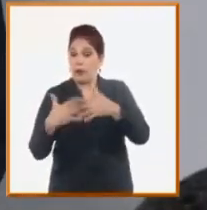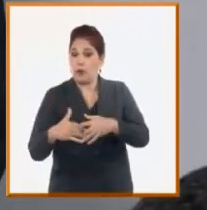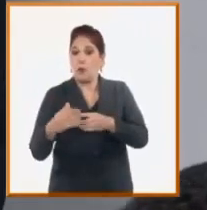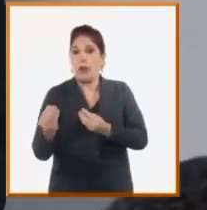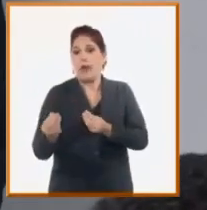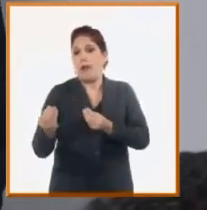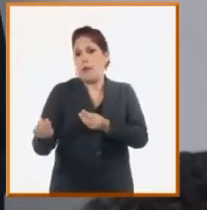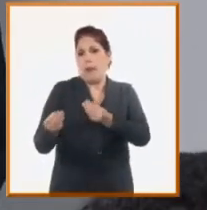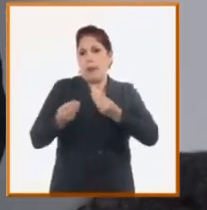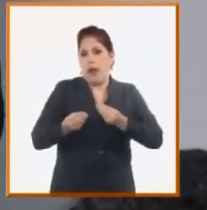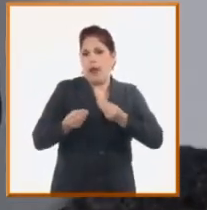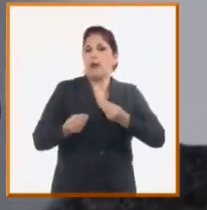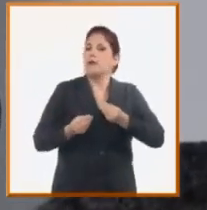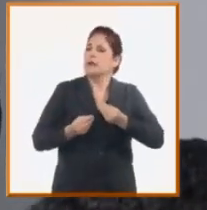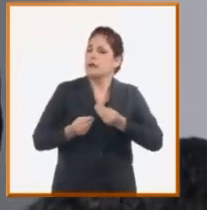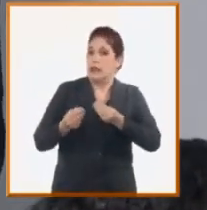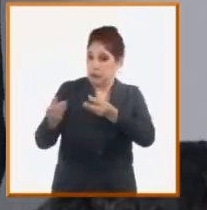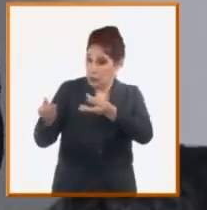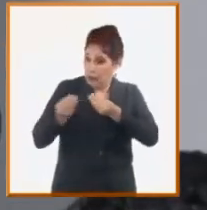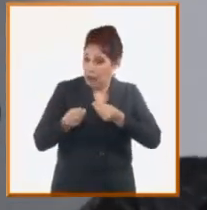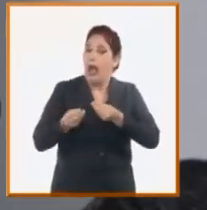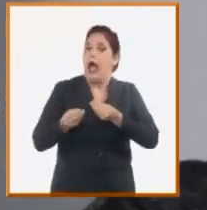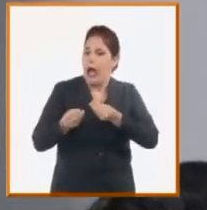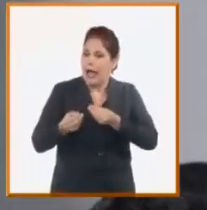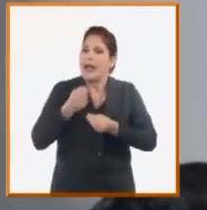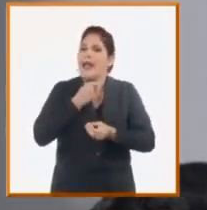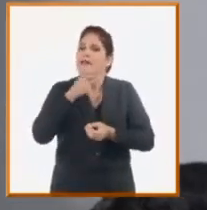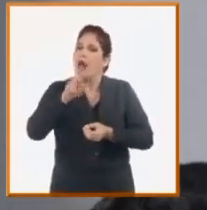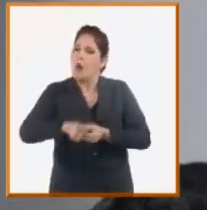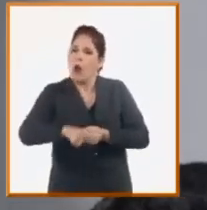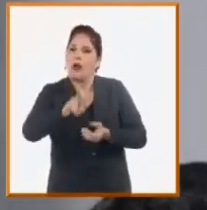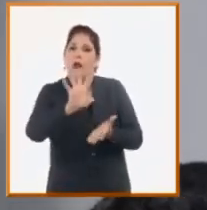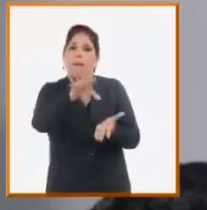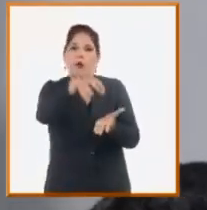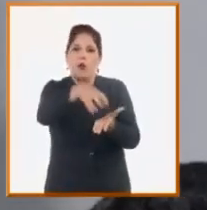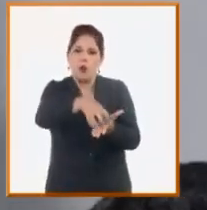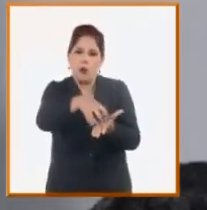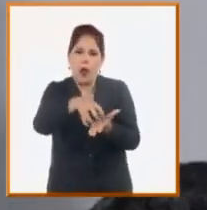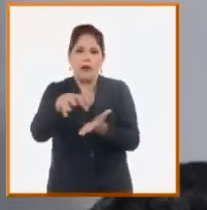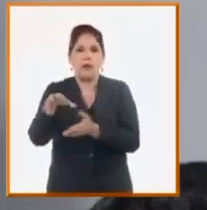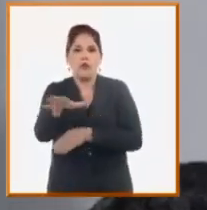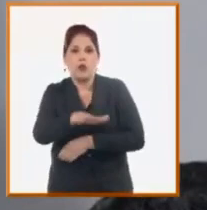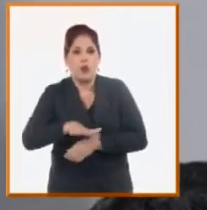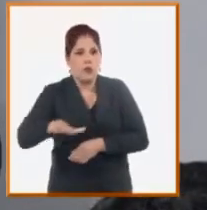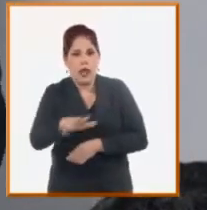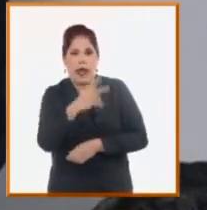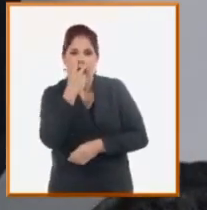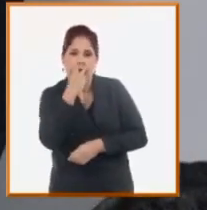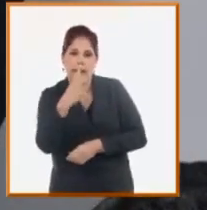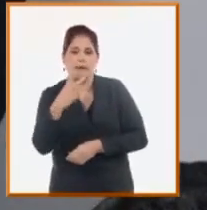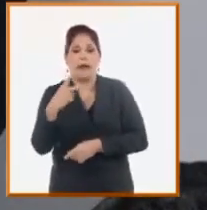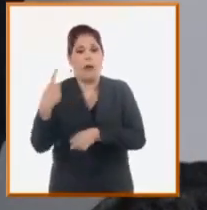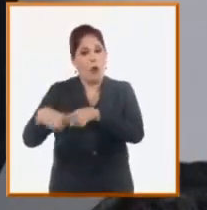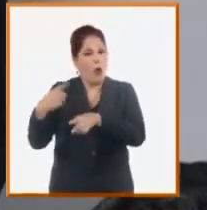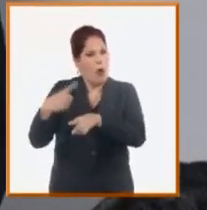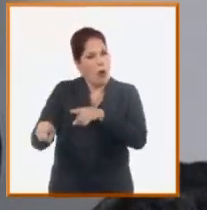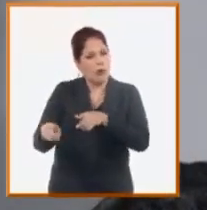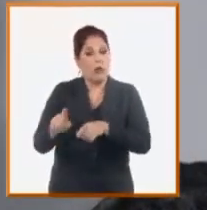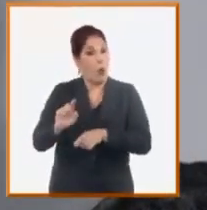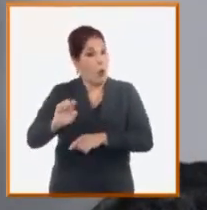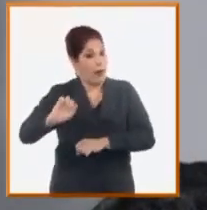por ejemplo, y evaluar sí darle los locales a formas más sociales, como puede ser el caso de las cooperativas, o